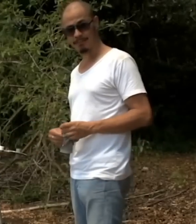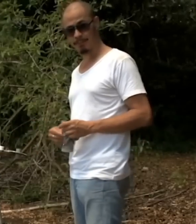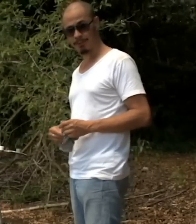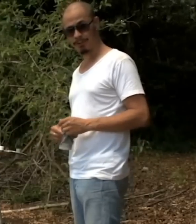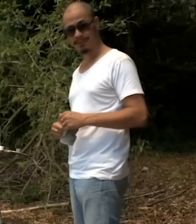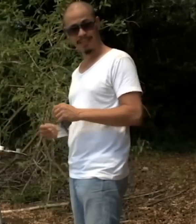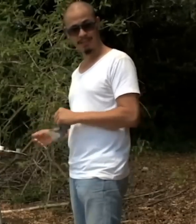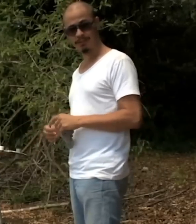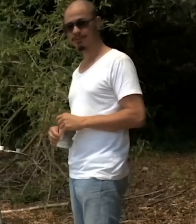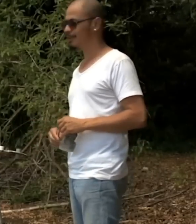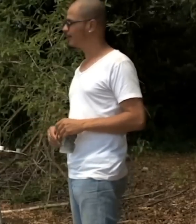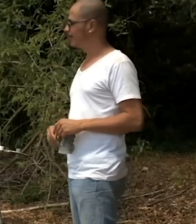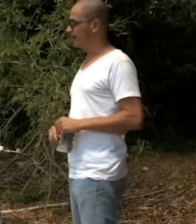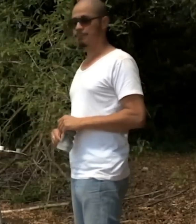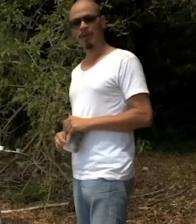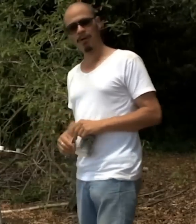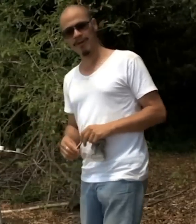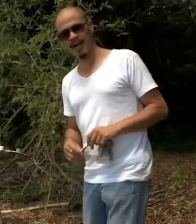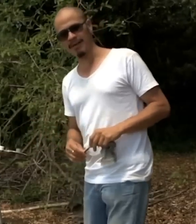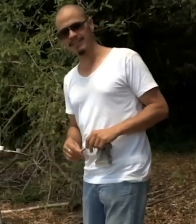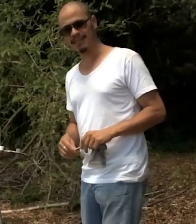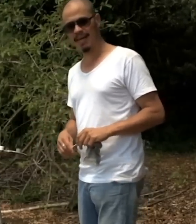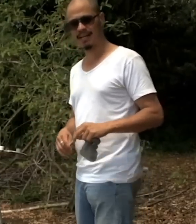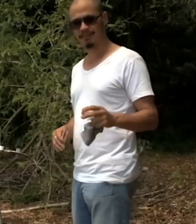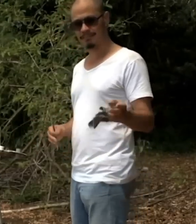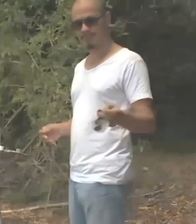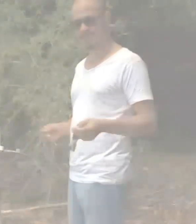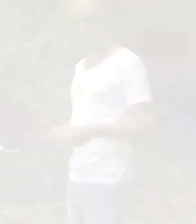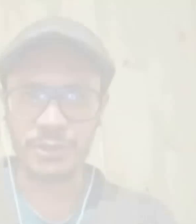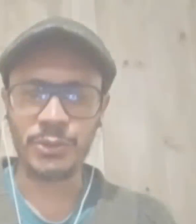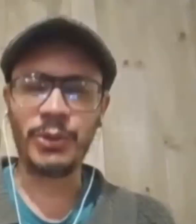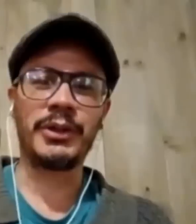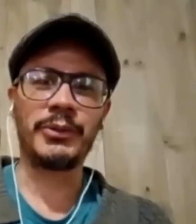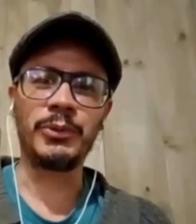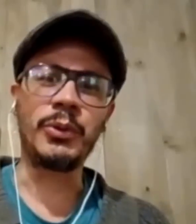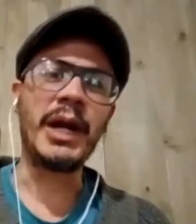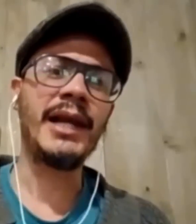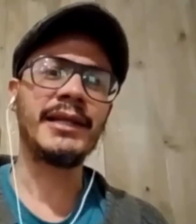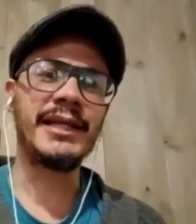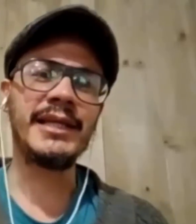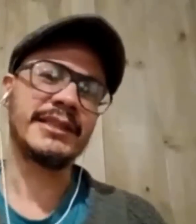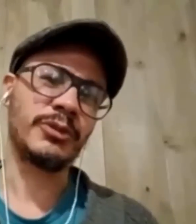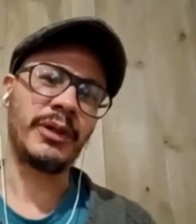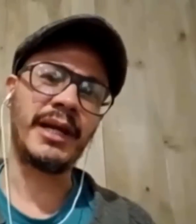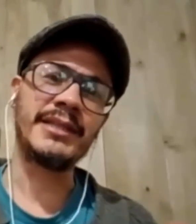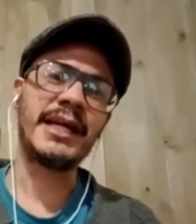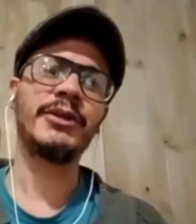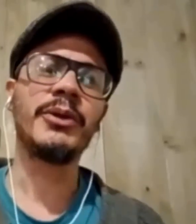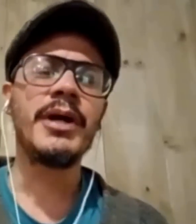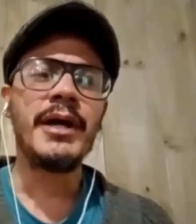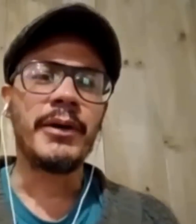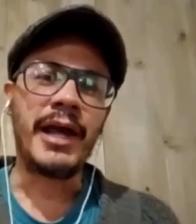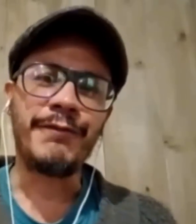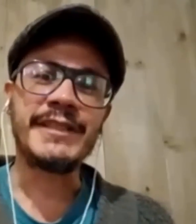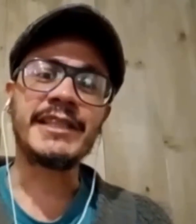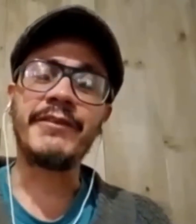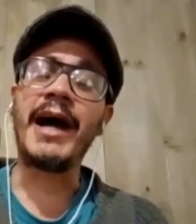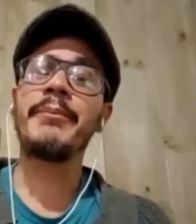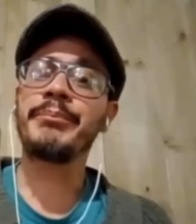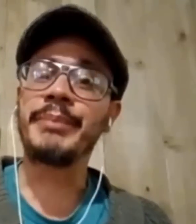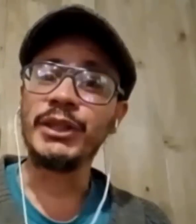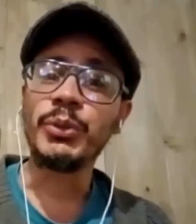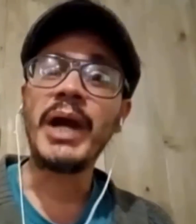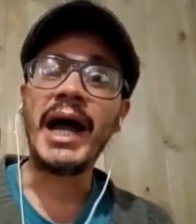sus bellezas escénicas. Mi nombre es Juan Carlos Ruiz, soy gestor cultural y estoy realizando el